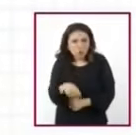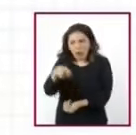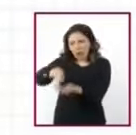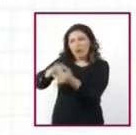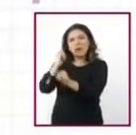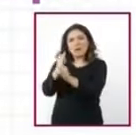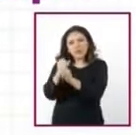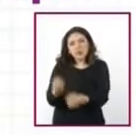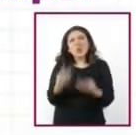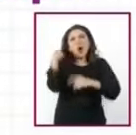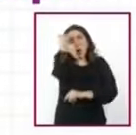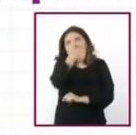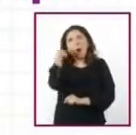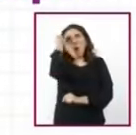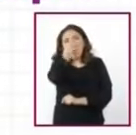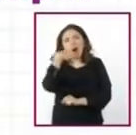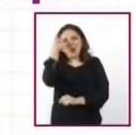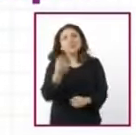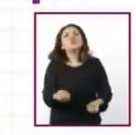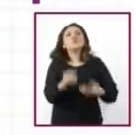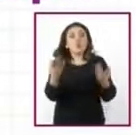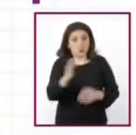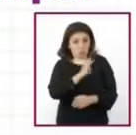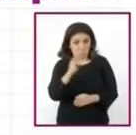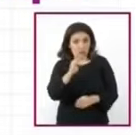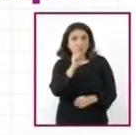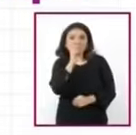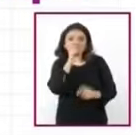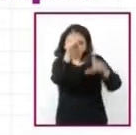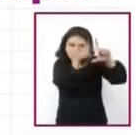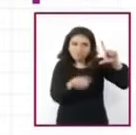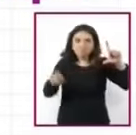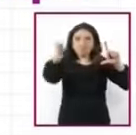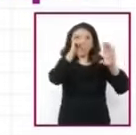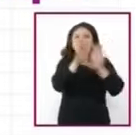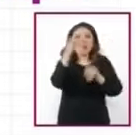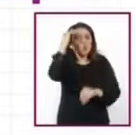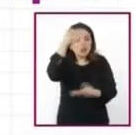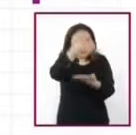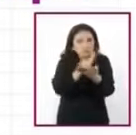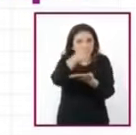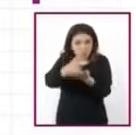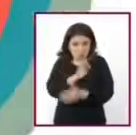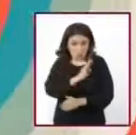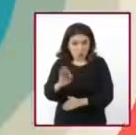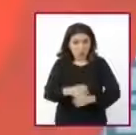mundo virtual? ¿Podrías hacer una gráfica de cómo divides tu tiempo?